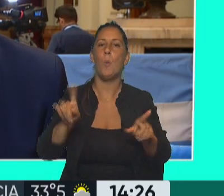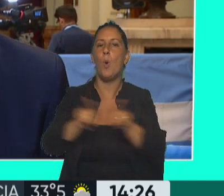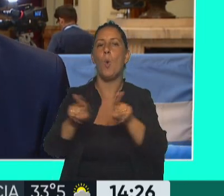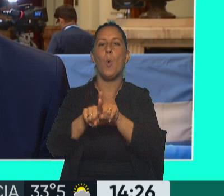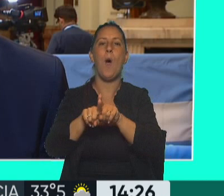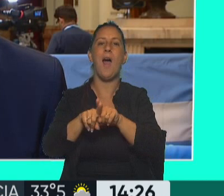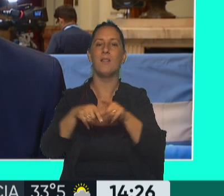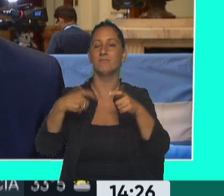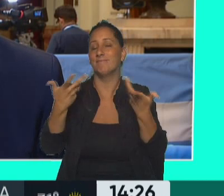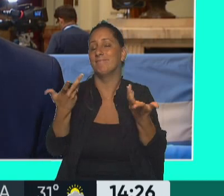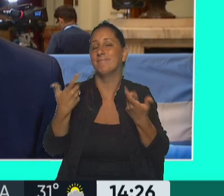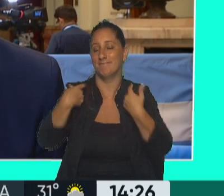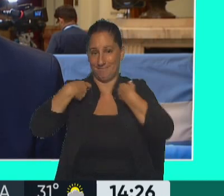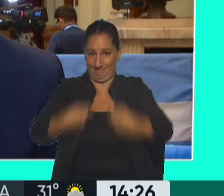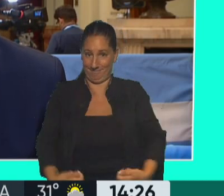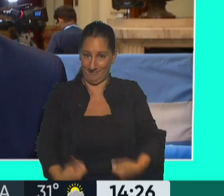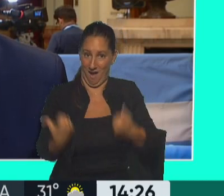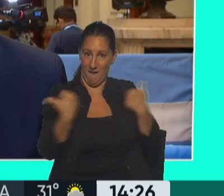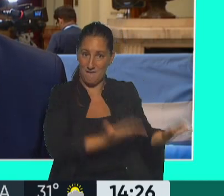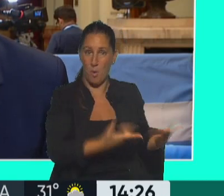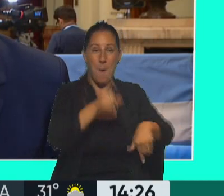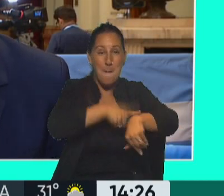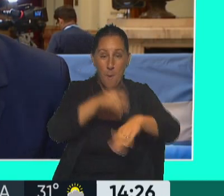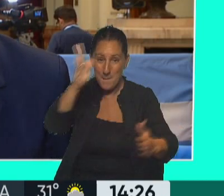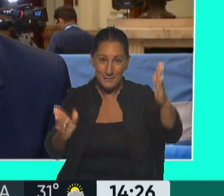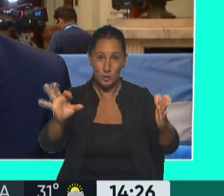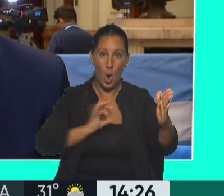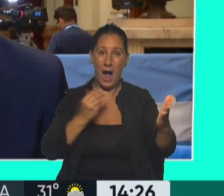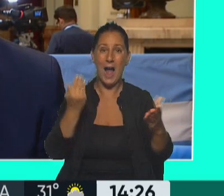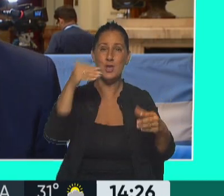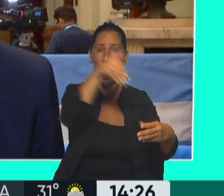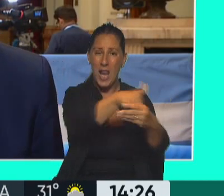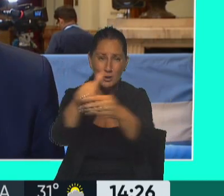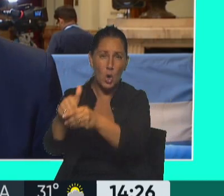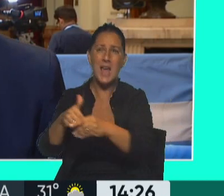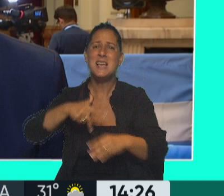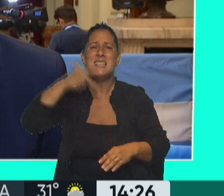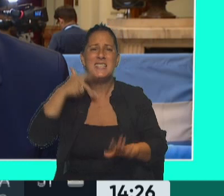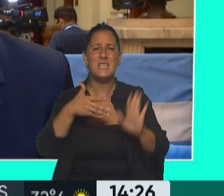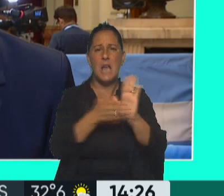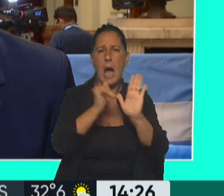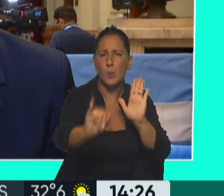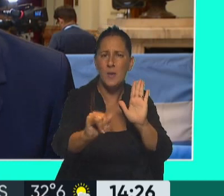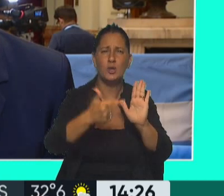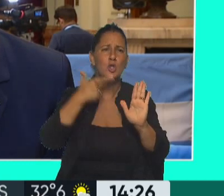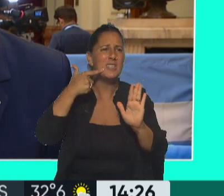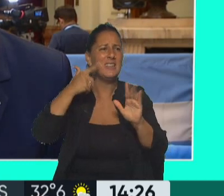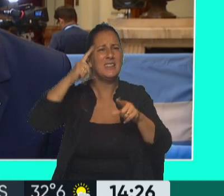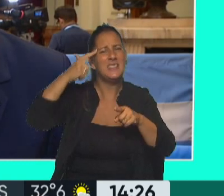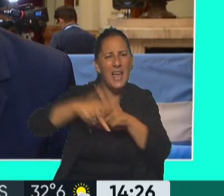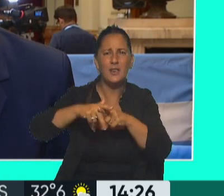camiseta que tienen puesta en pleno año electoral, sin ningún argumento, sin ningún análisis técnico,